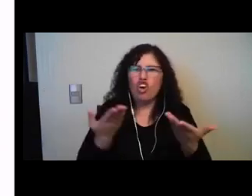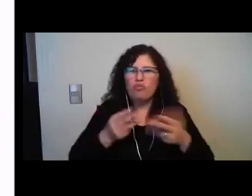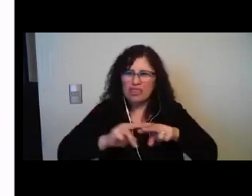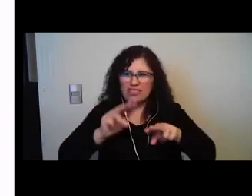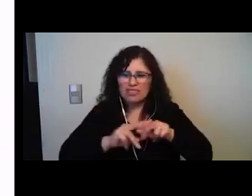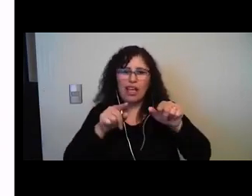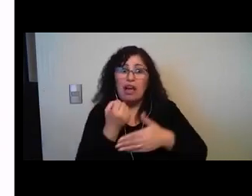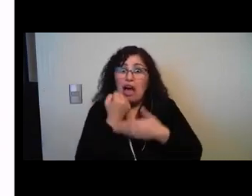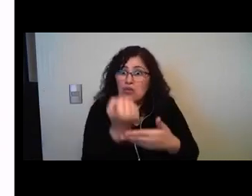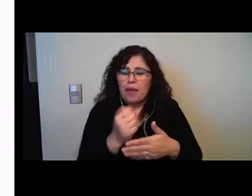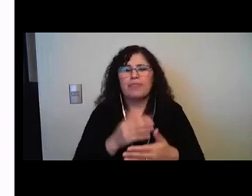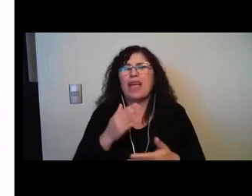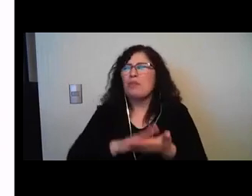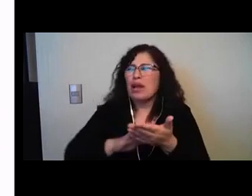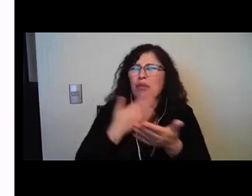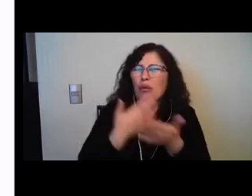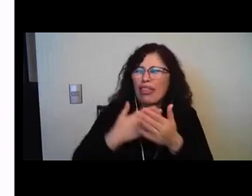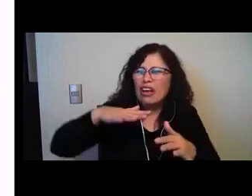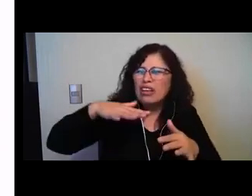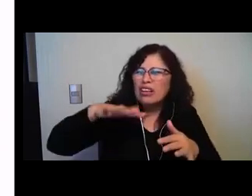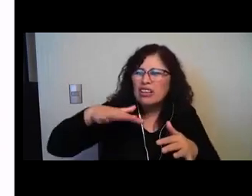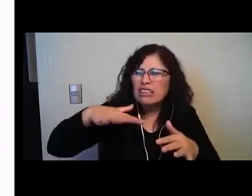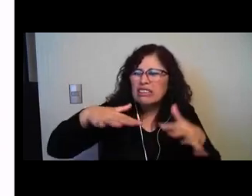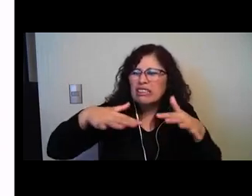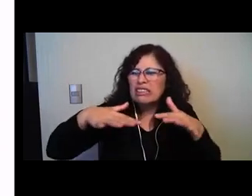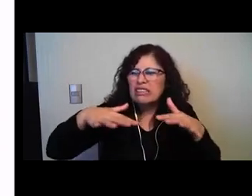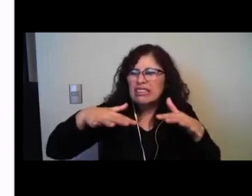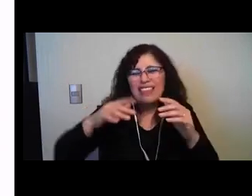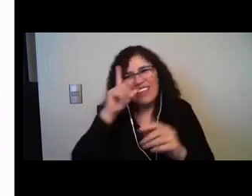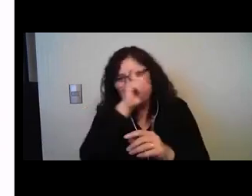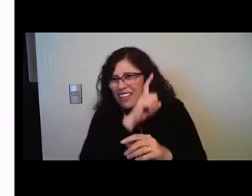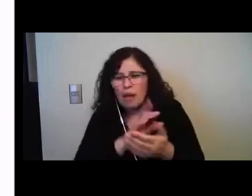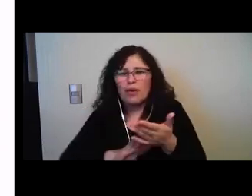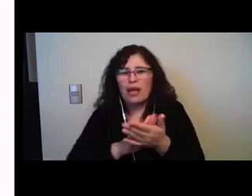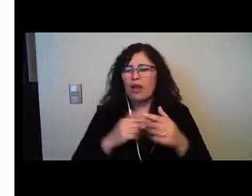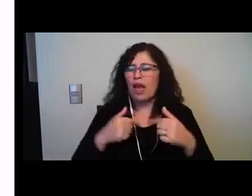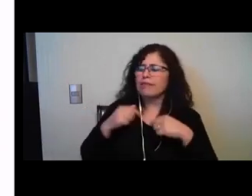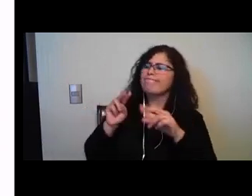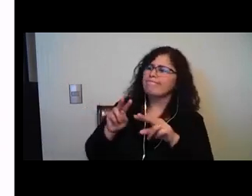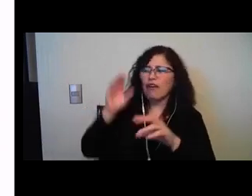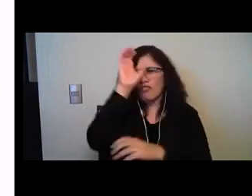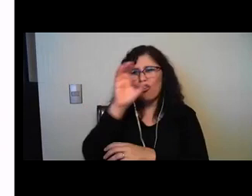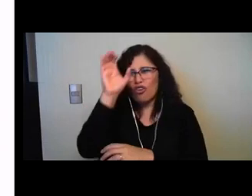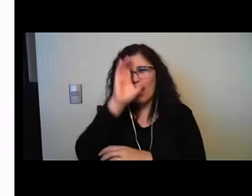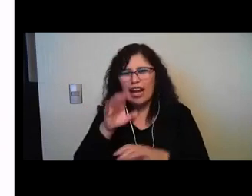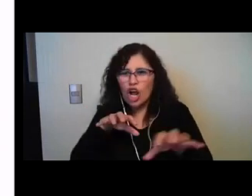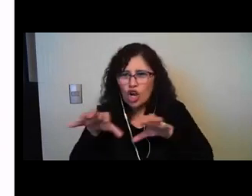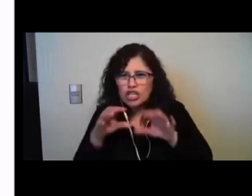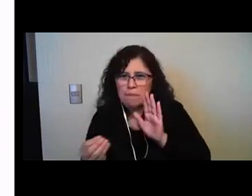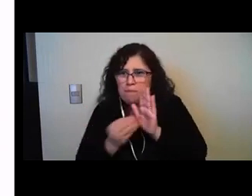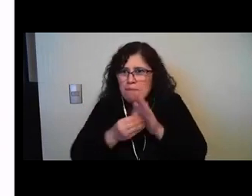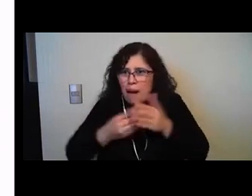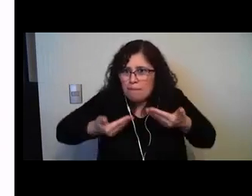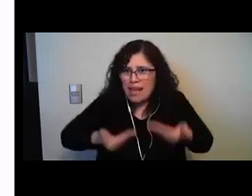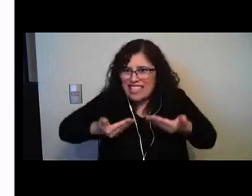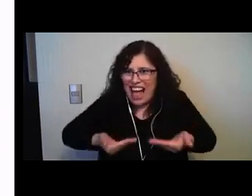cuando hay temblores, ¿cierto? Muchas veces uno prueba o indica algún tipo de equipo un poco más pesado, ¿ya? Entonces, al ser más